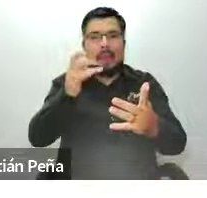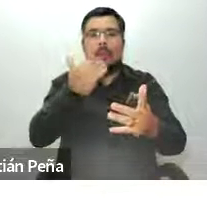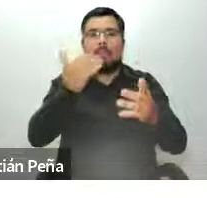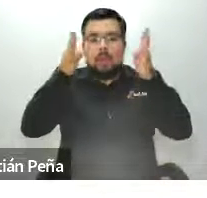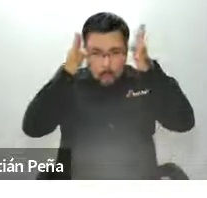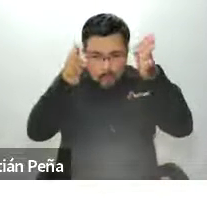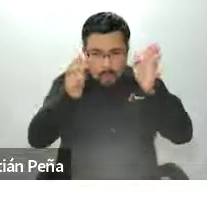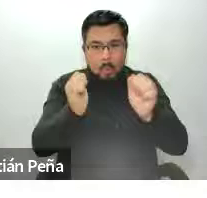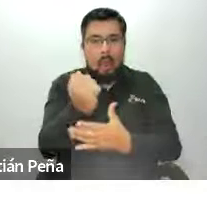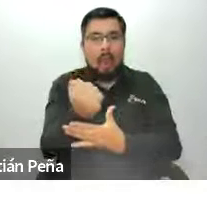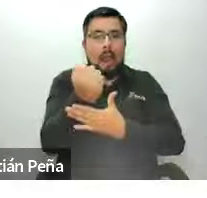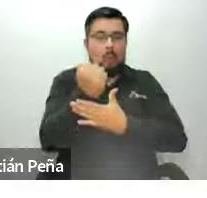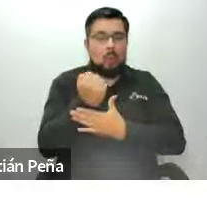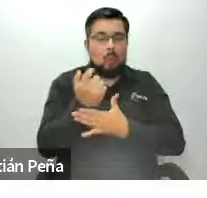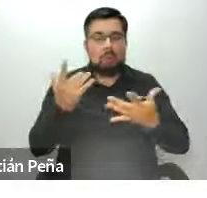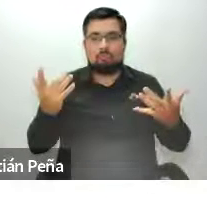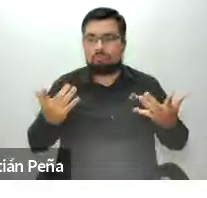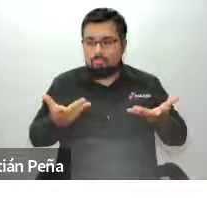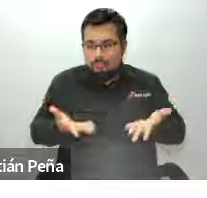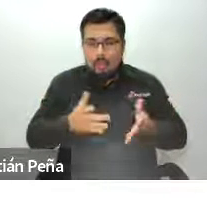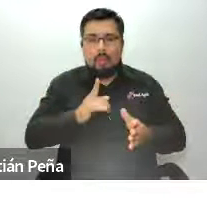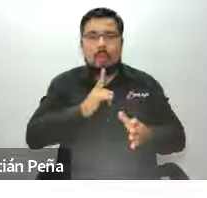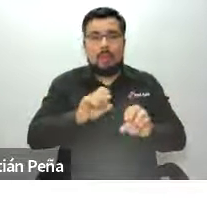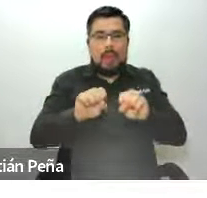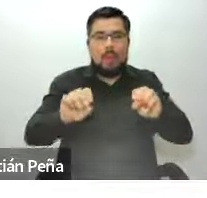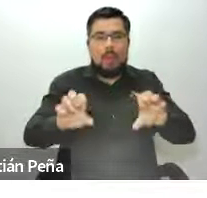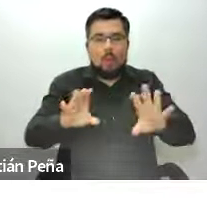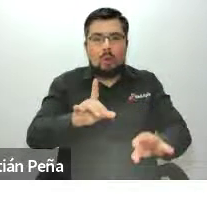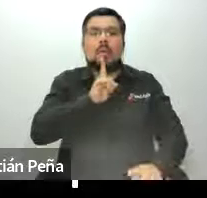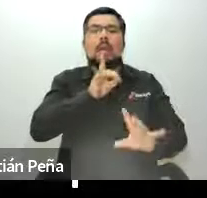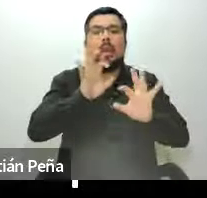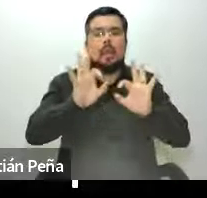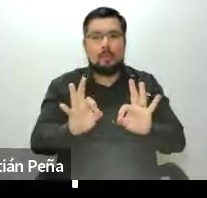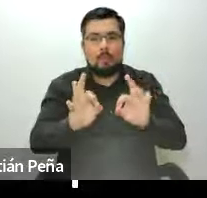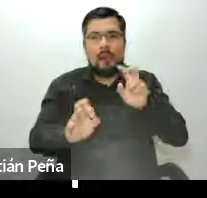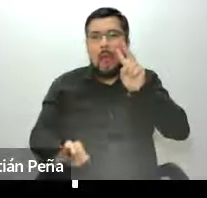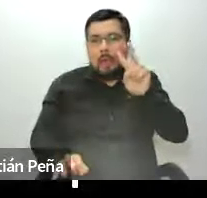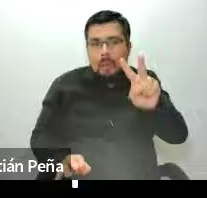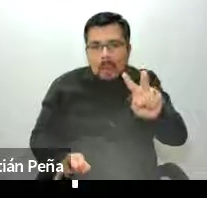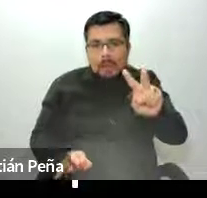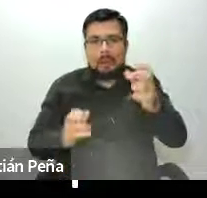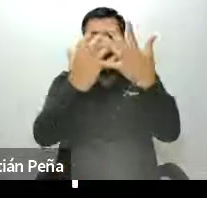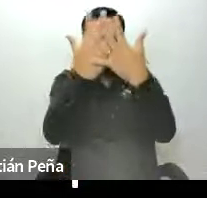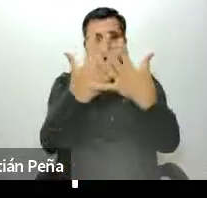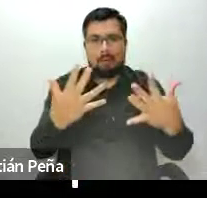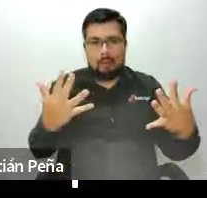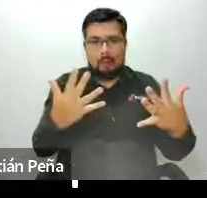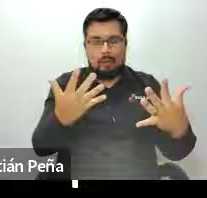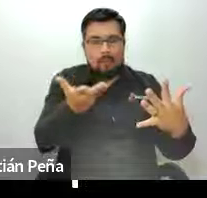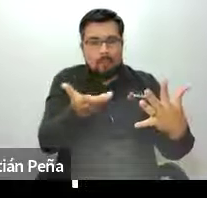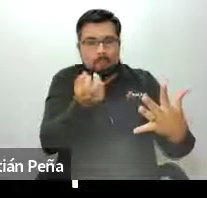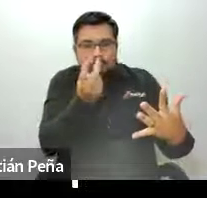educación especial, ¿no?, a mirar, a leer y a interpretar el currículum nacional. Entonces, la